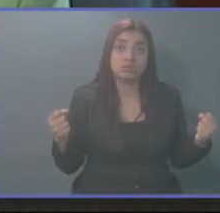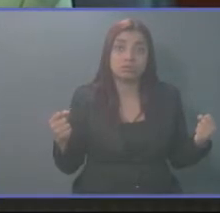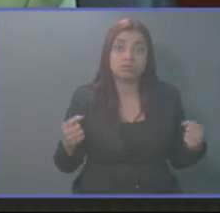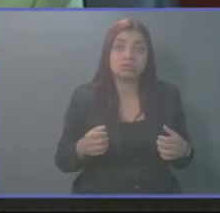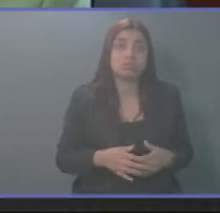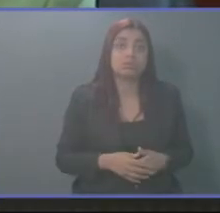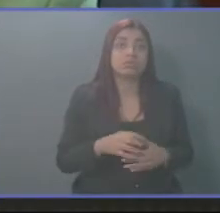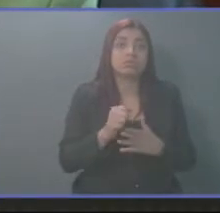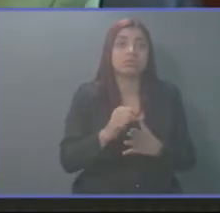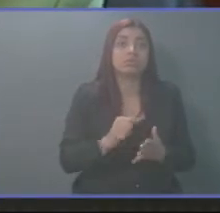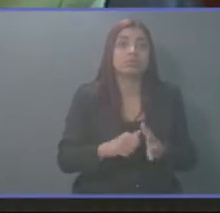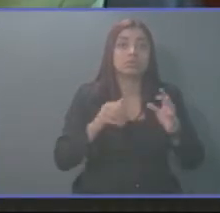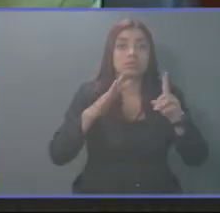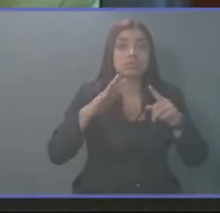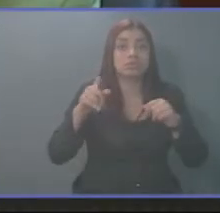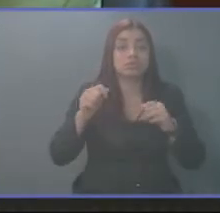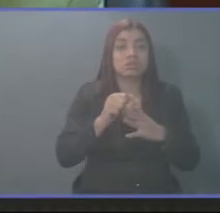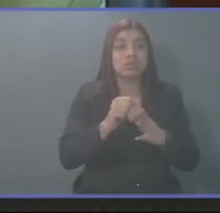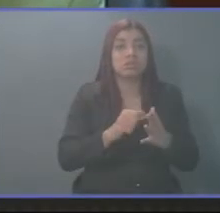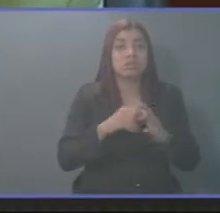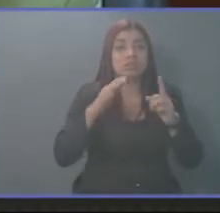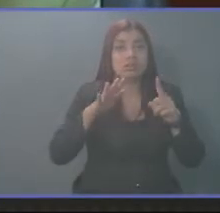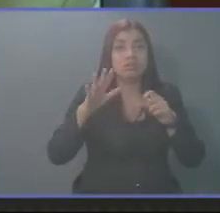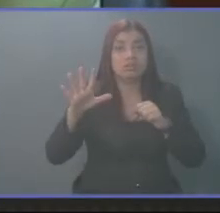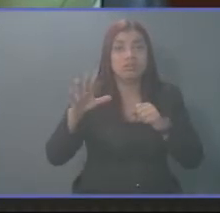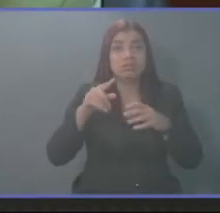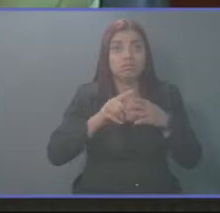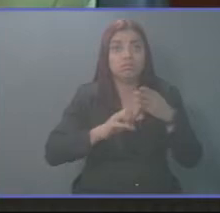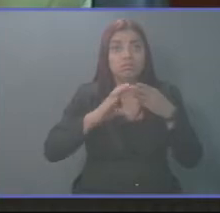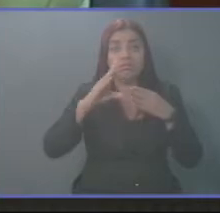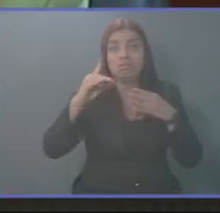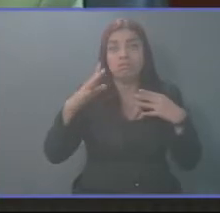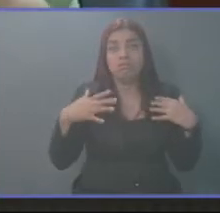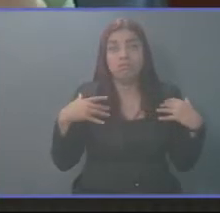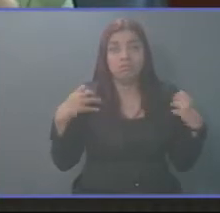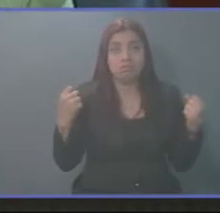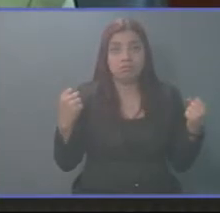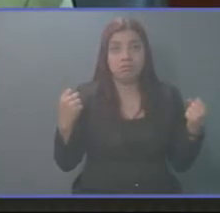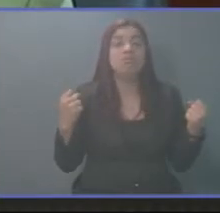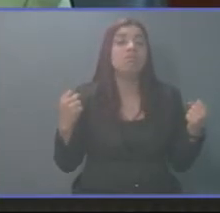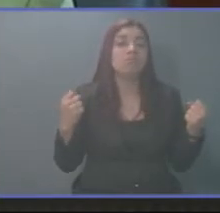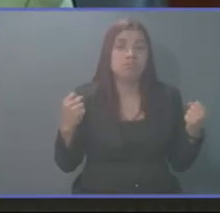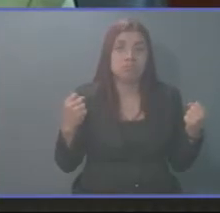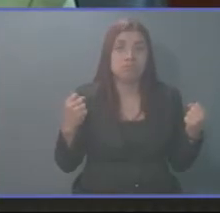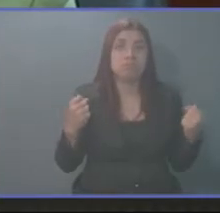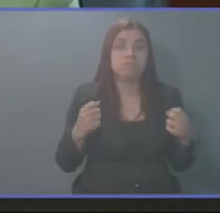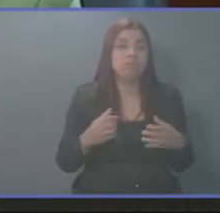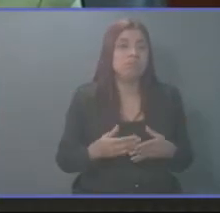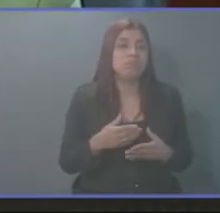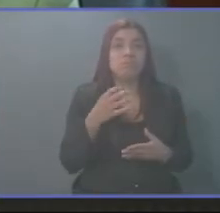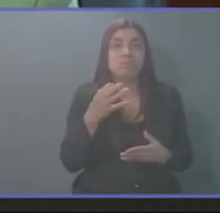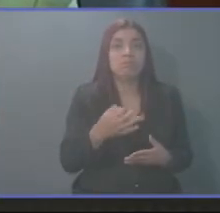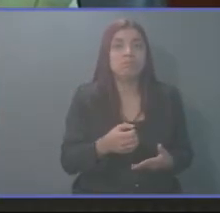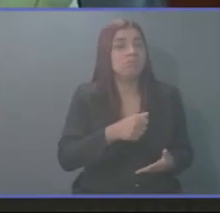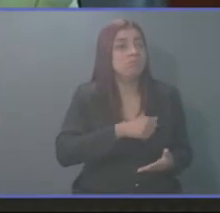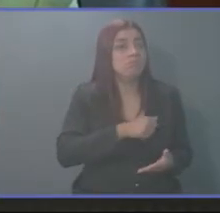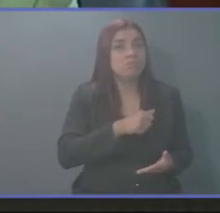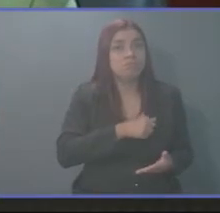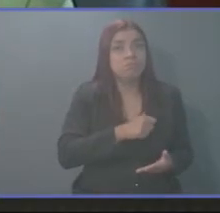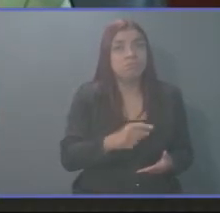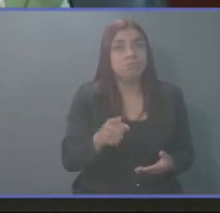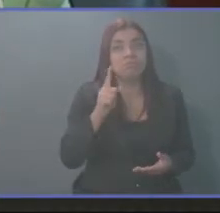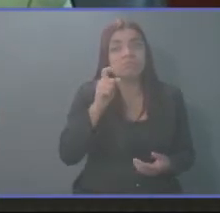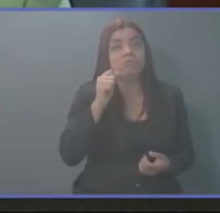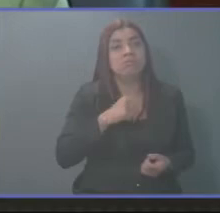que en el artículo 61 al 65 del Código de Salud se le define como el responsable